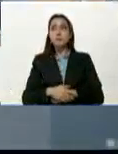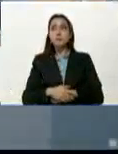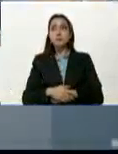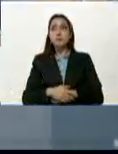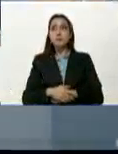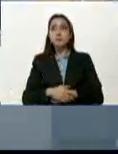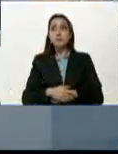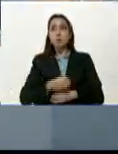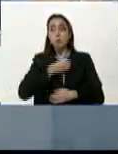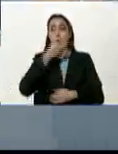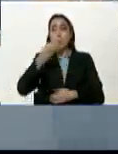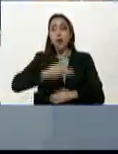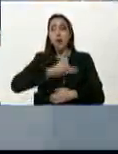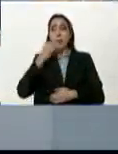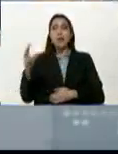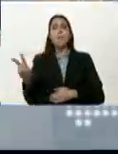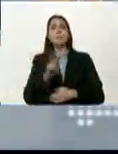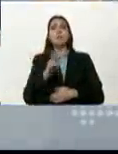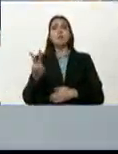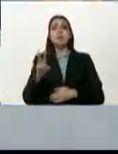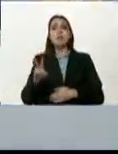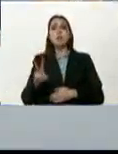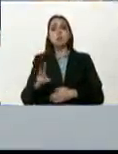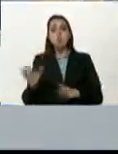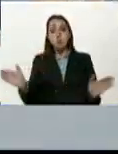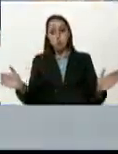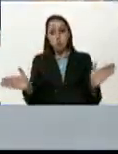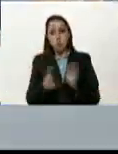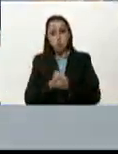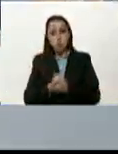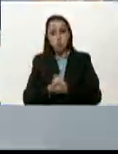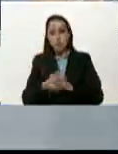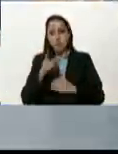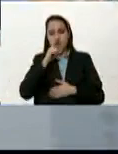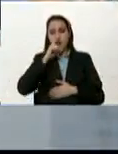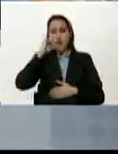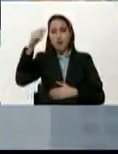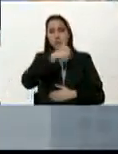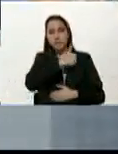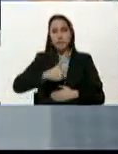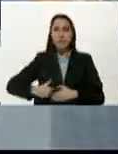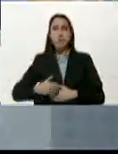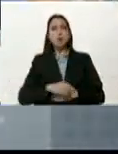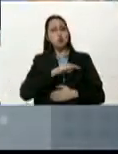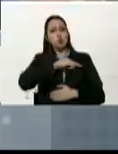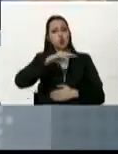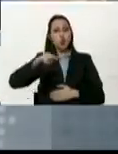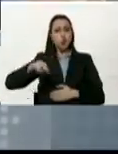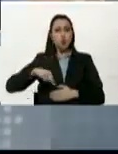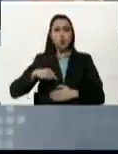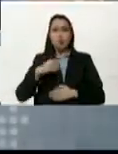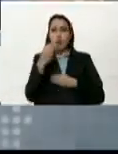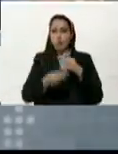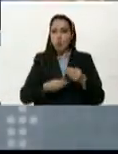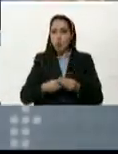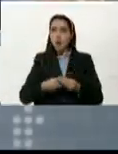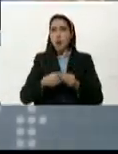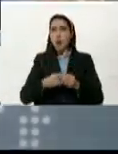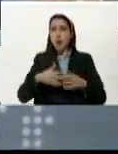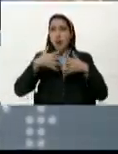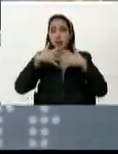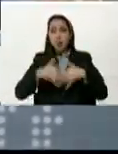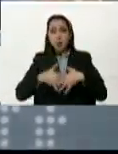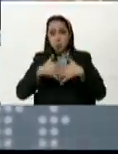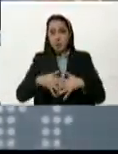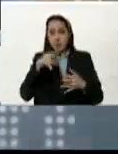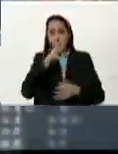muy buenas tardes de venezuela buena tarde compañero presidente aquí estamos nosotros en mantecal mantecal